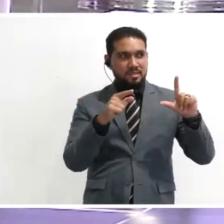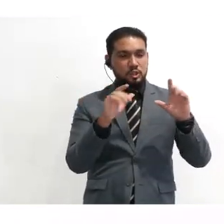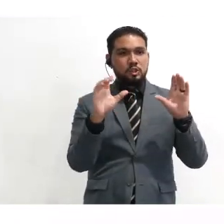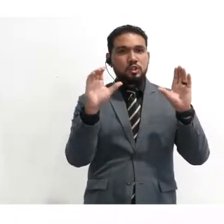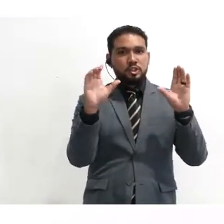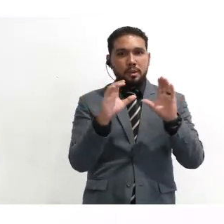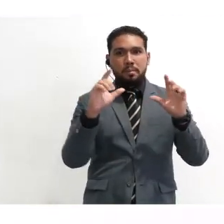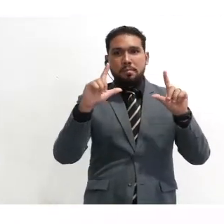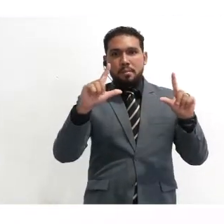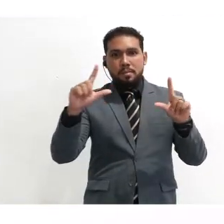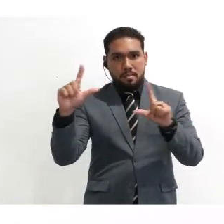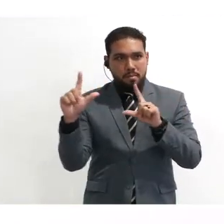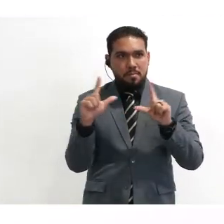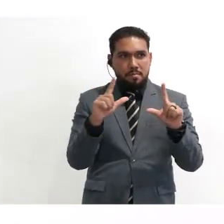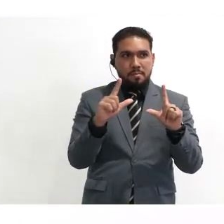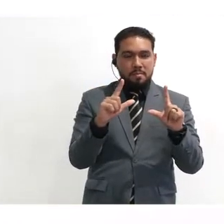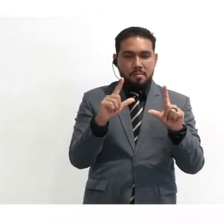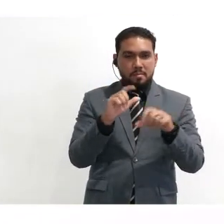en este momento.